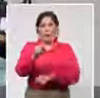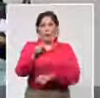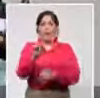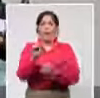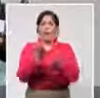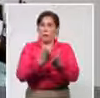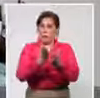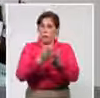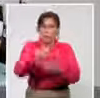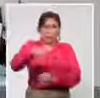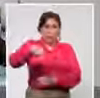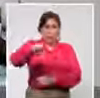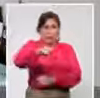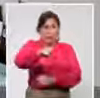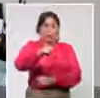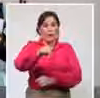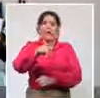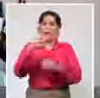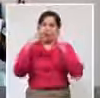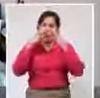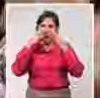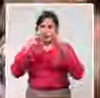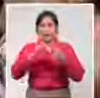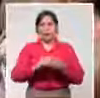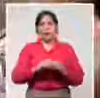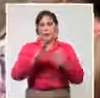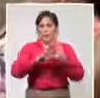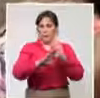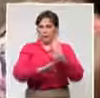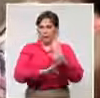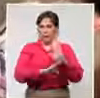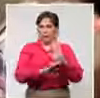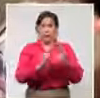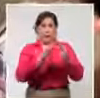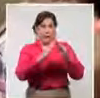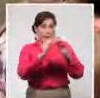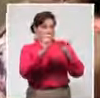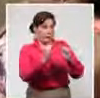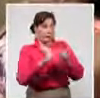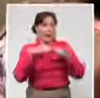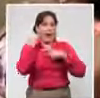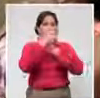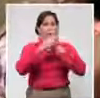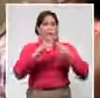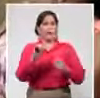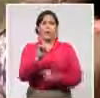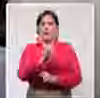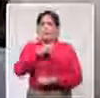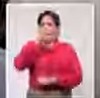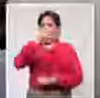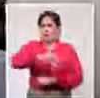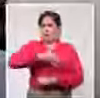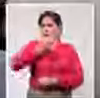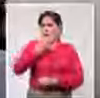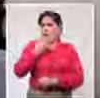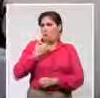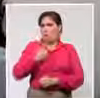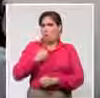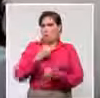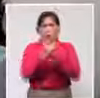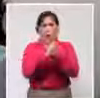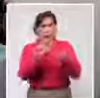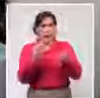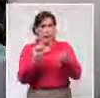Y a ellos, gracias por esta hermosa programación. Desde casa, esta pionera también nos cuenta cómo en su tiempo